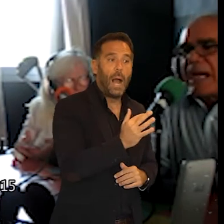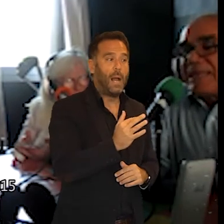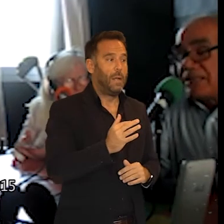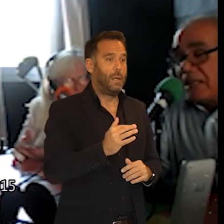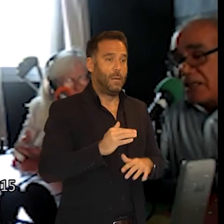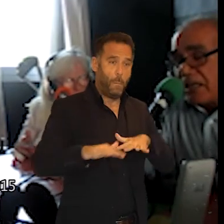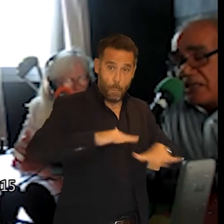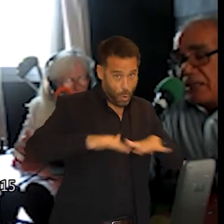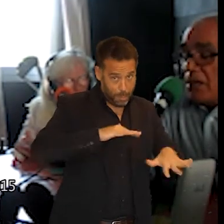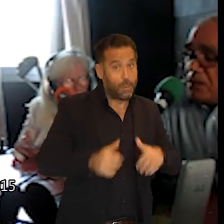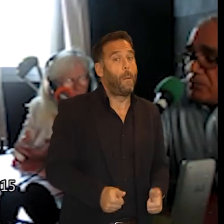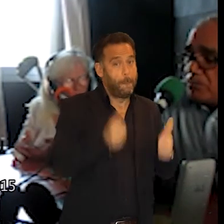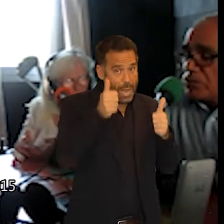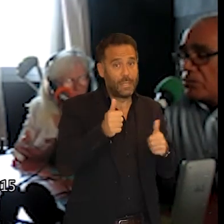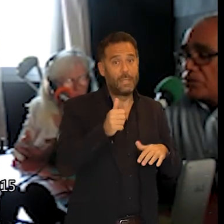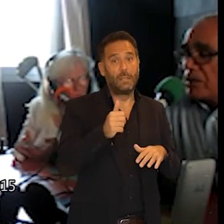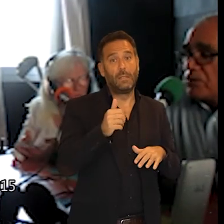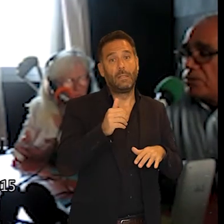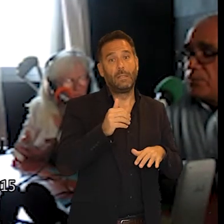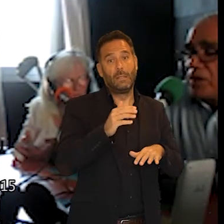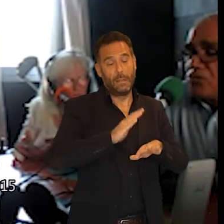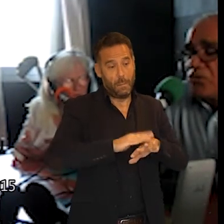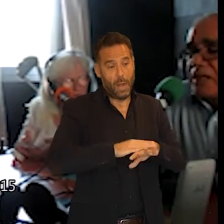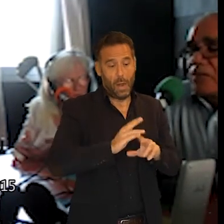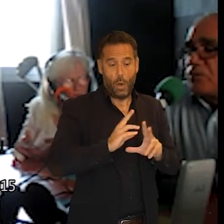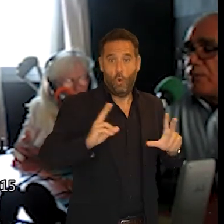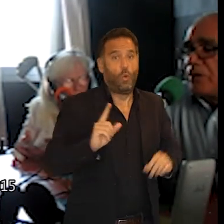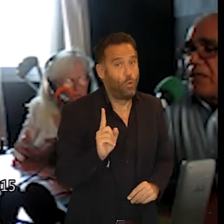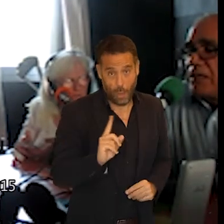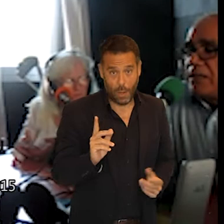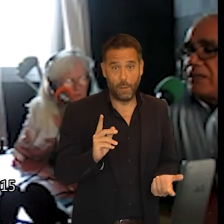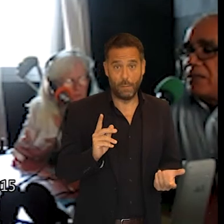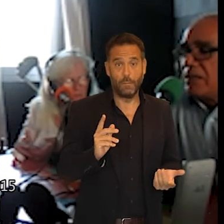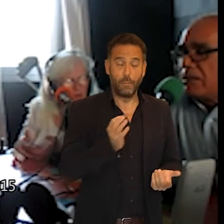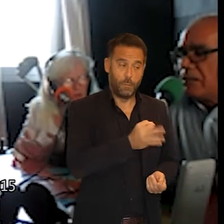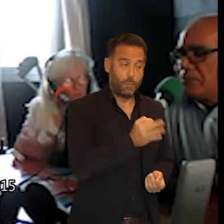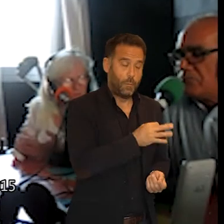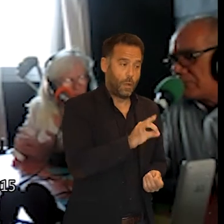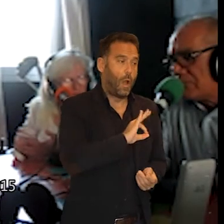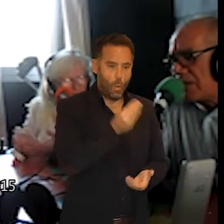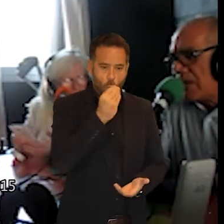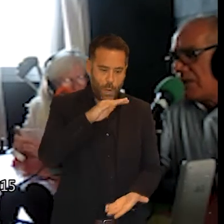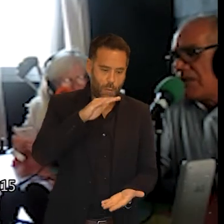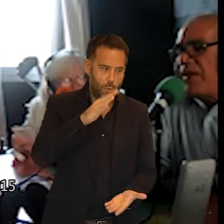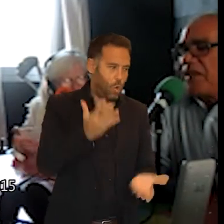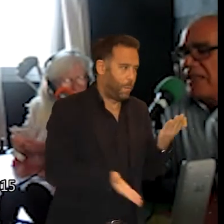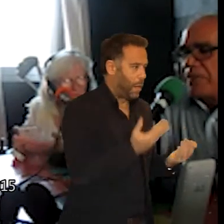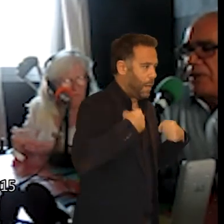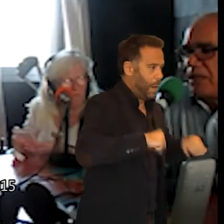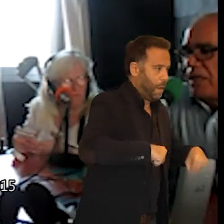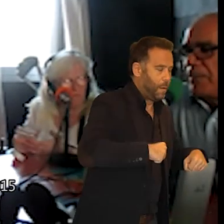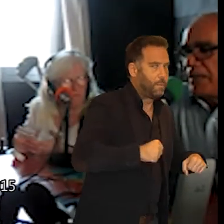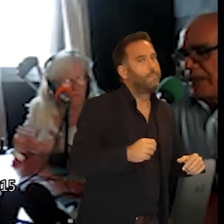más calorías, más energía para no engordar la cantidad que ha comido, ¿no? Bien. Esperemos